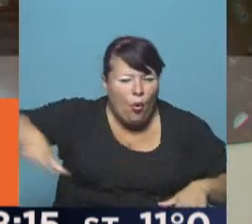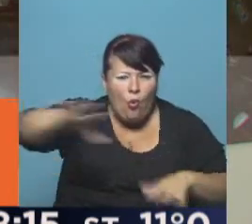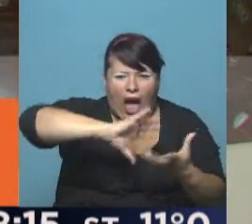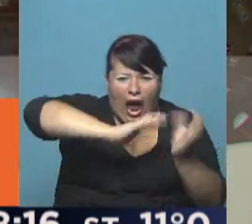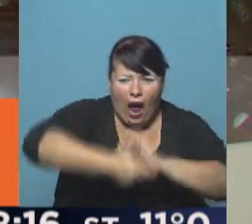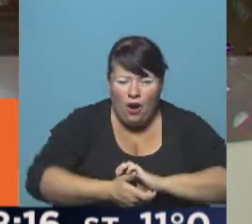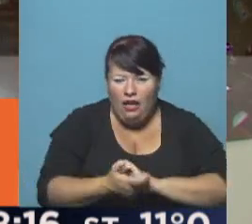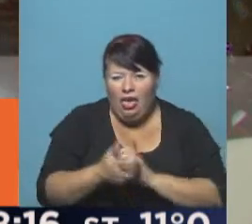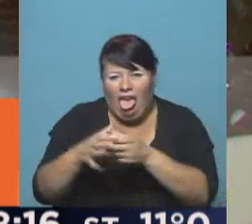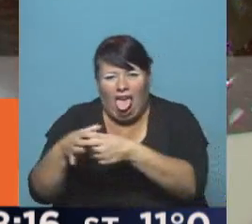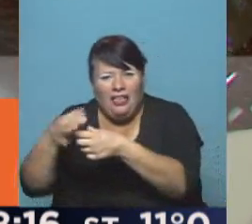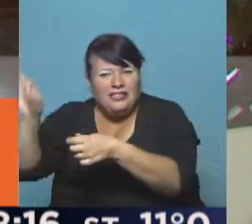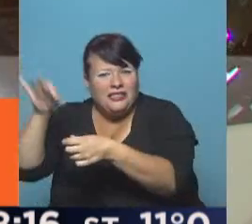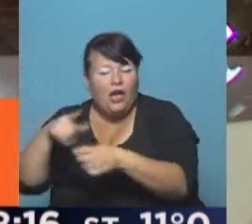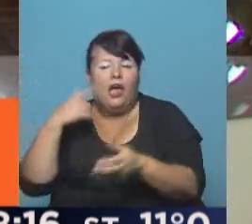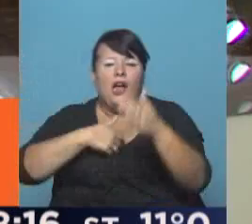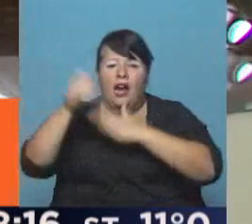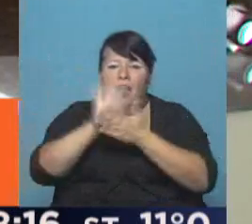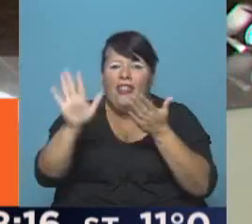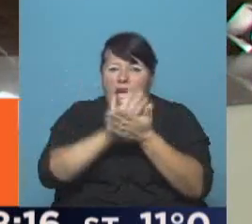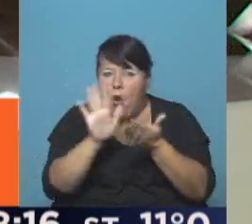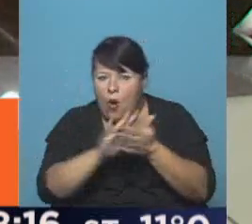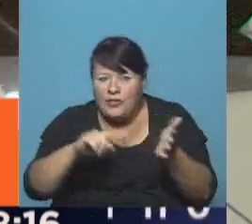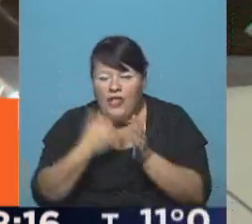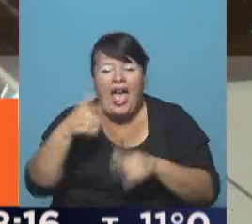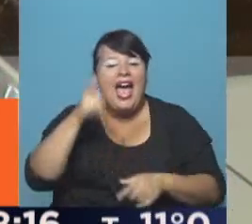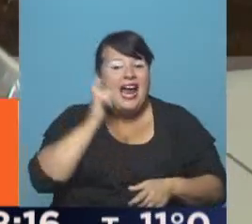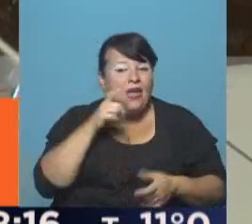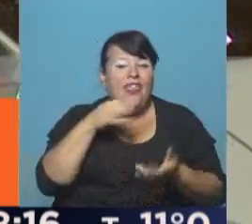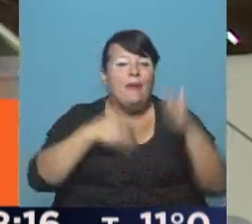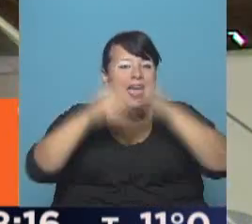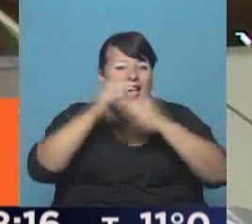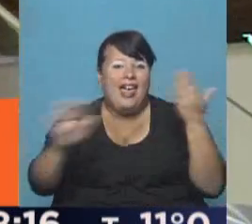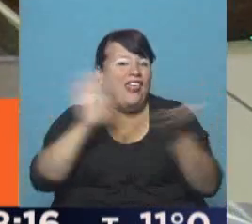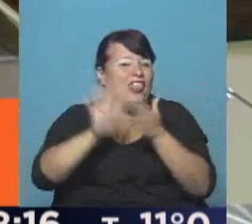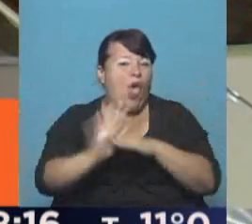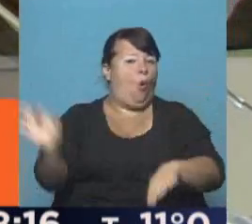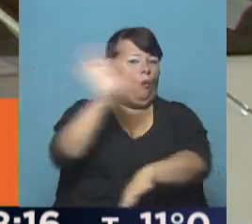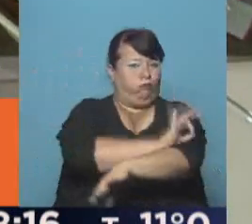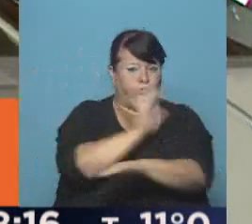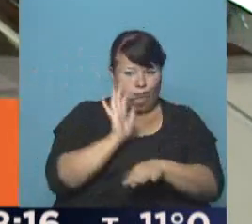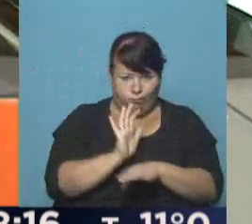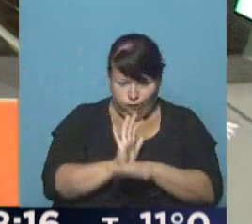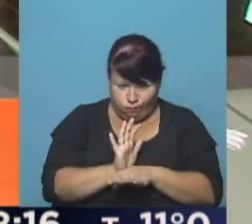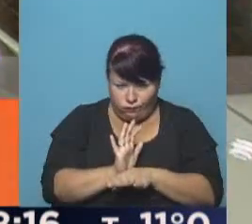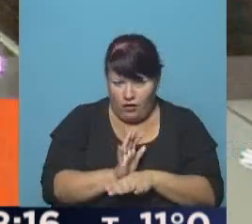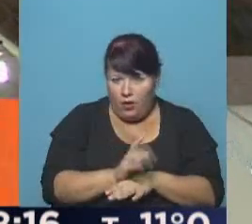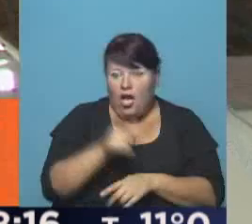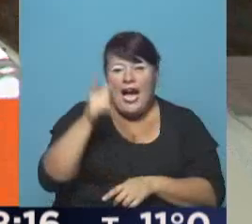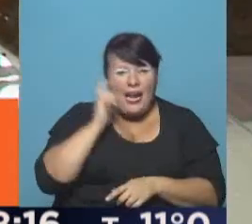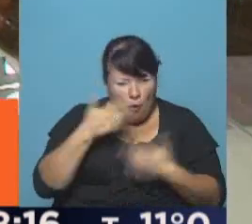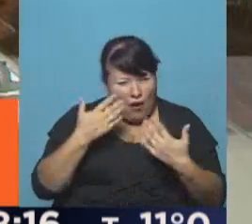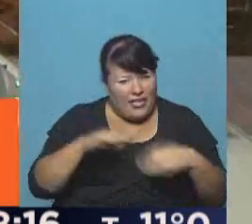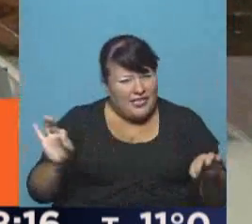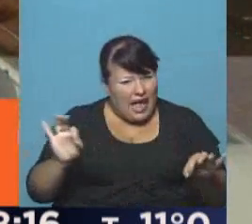destruida hay que volver a construir una ciudad nueva comodoro rivadavia que volverla a construir lo de comodoro se podría